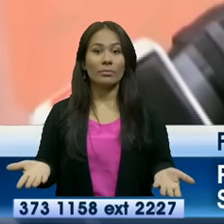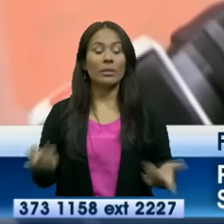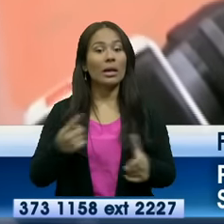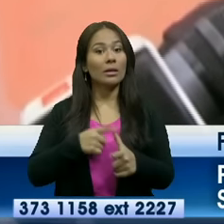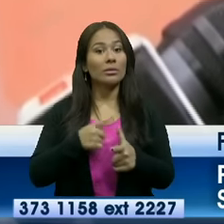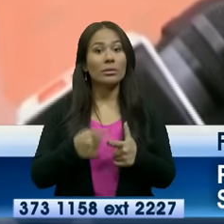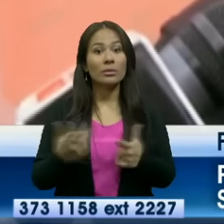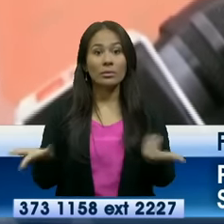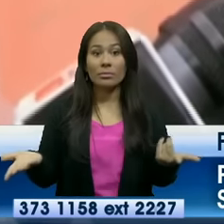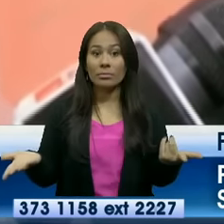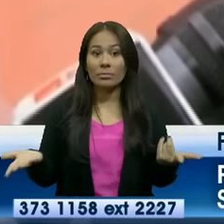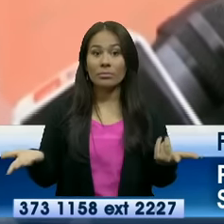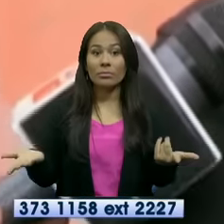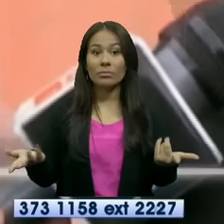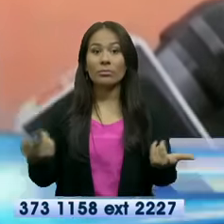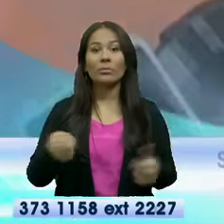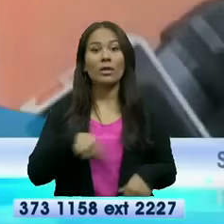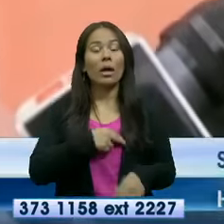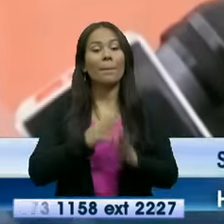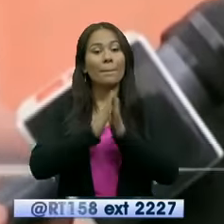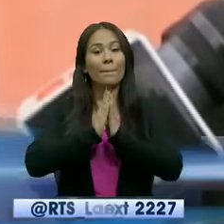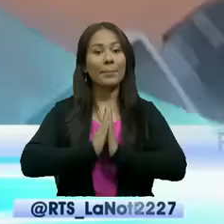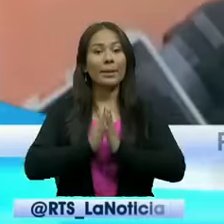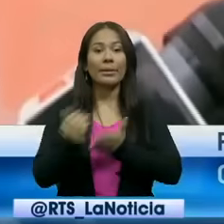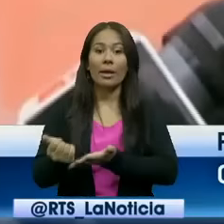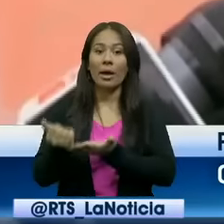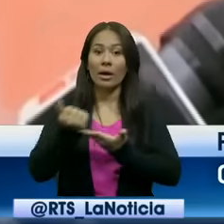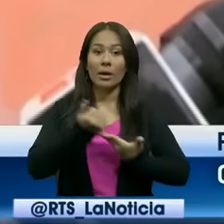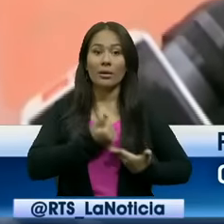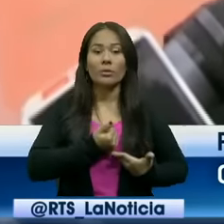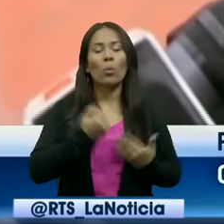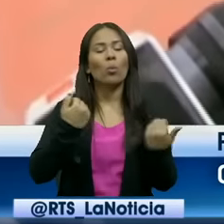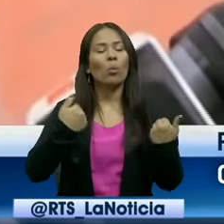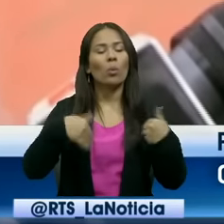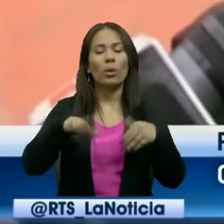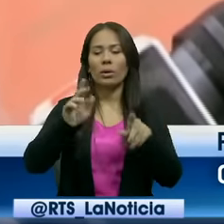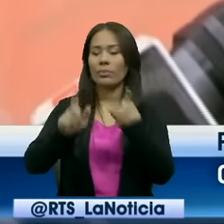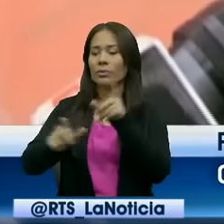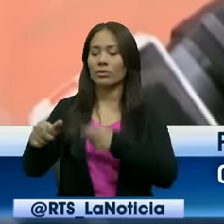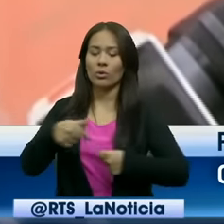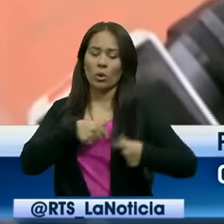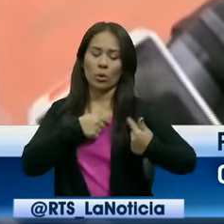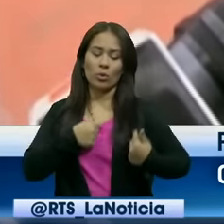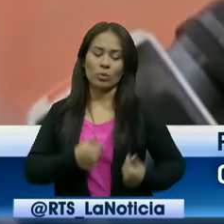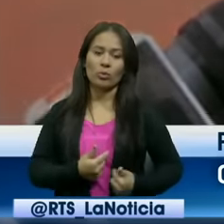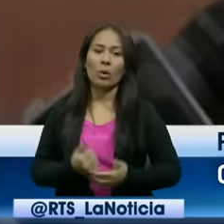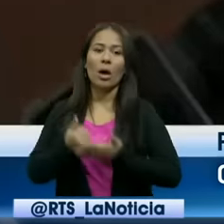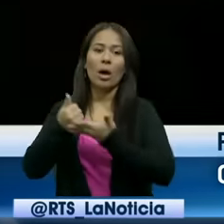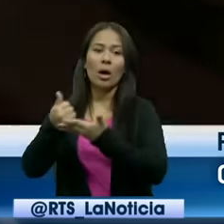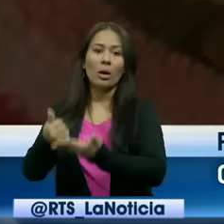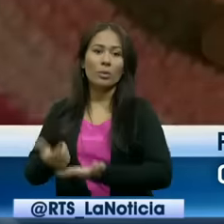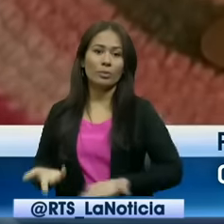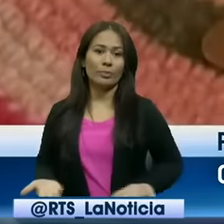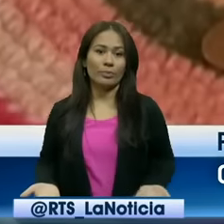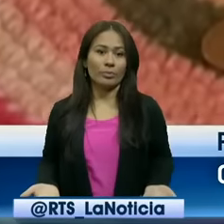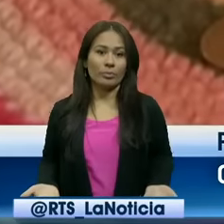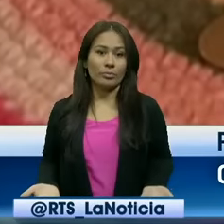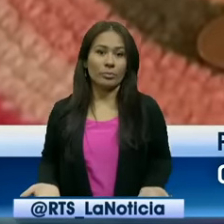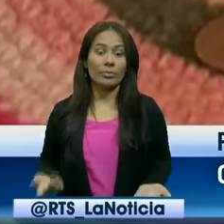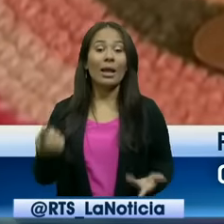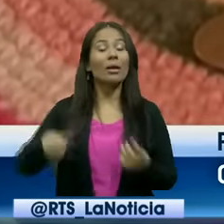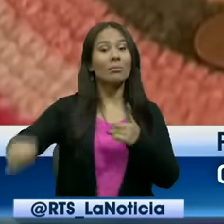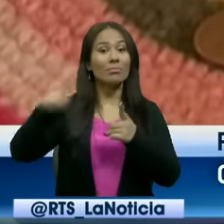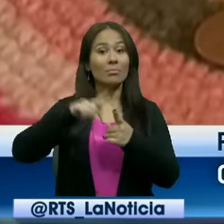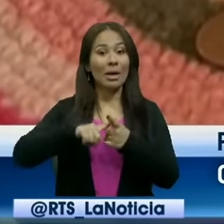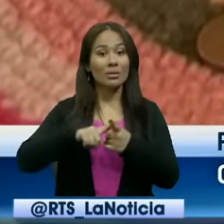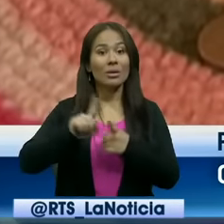eso se le pide una ayuda, que cualquiera de buen corazón que nos esté viendo, que nos ayude con eso. A esto se suma